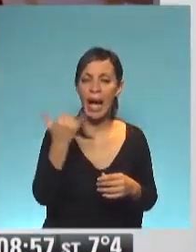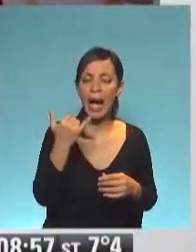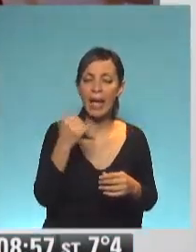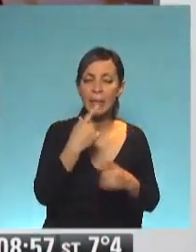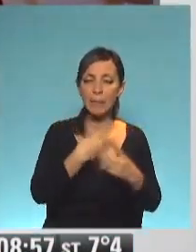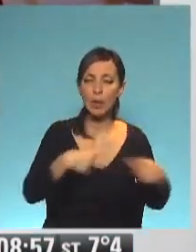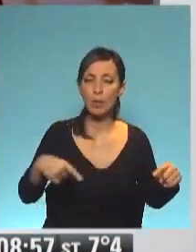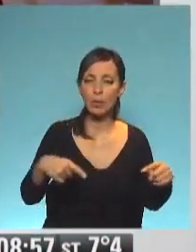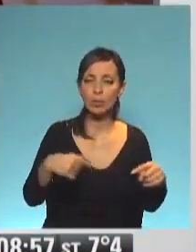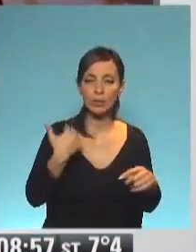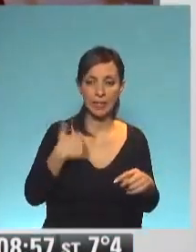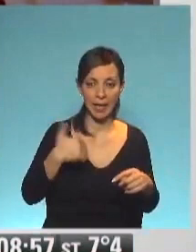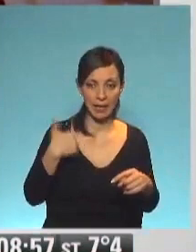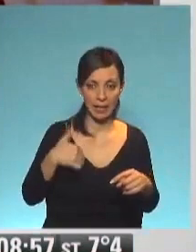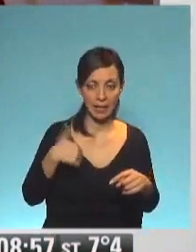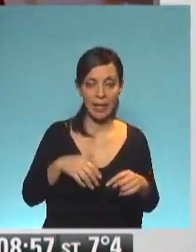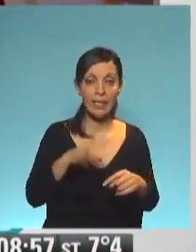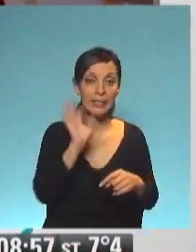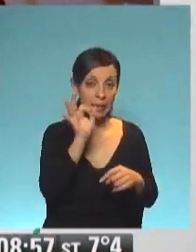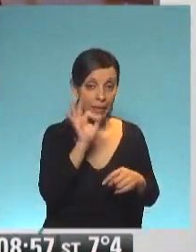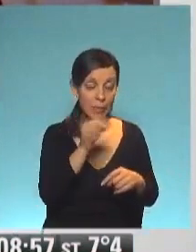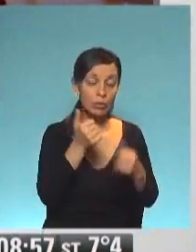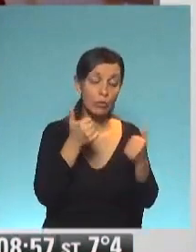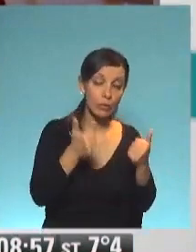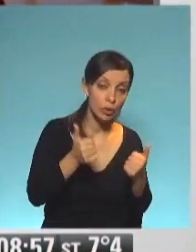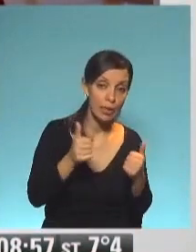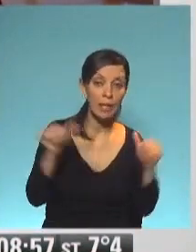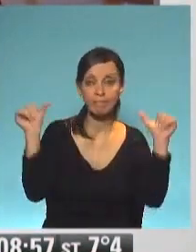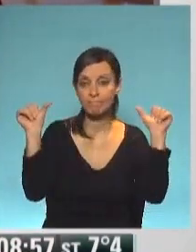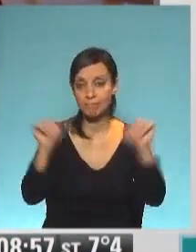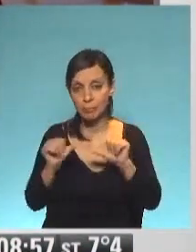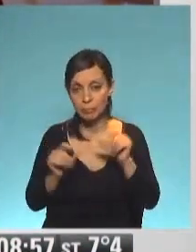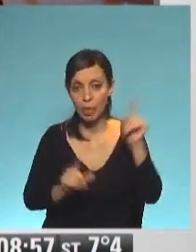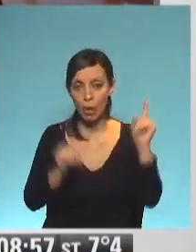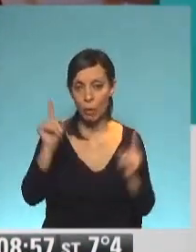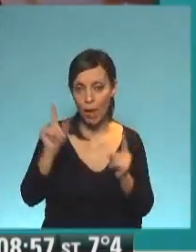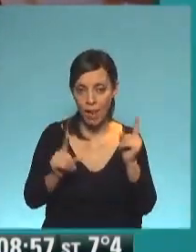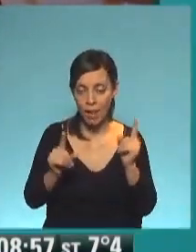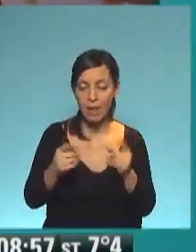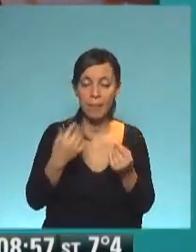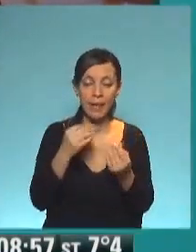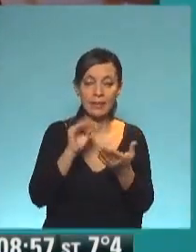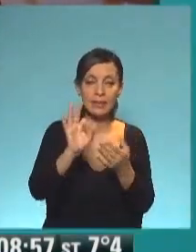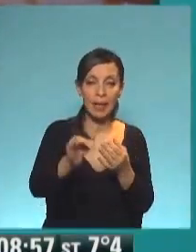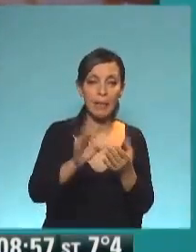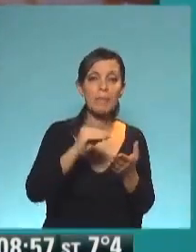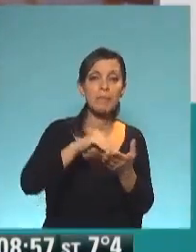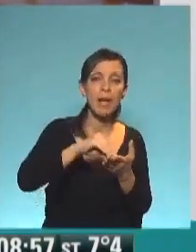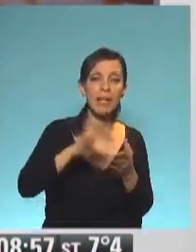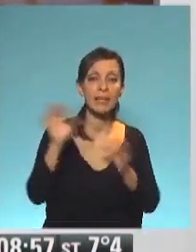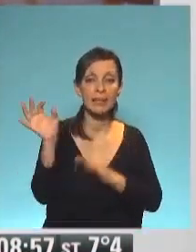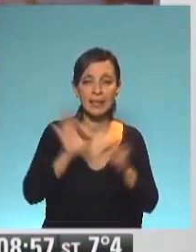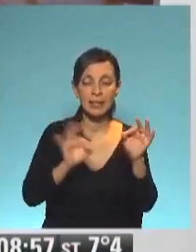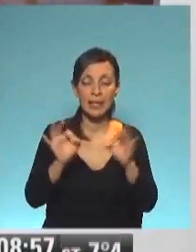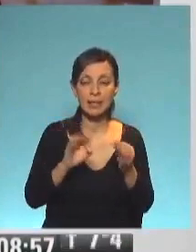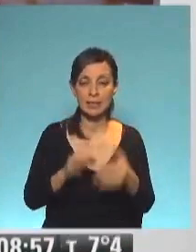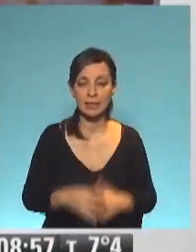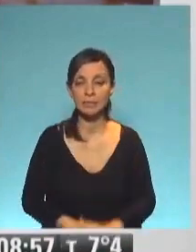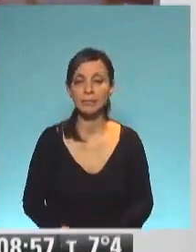Argentina que sepamos que funcionan y cuáles no, digamos. Es como para poder tener más detalles y especificidad respecto a